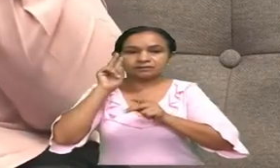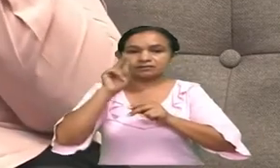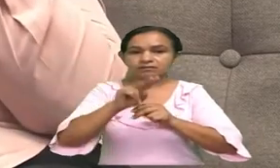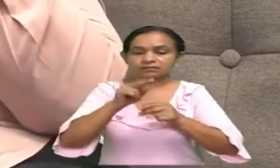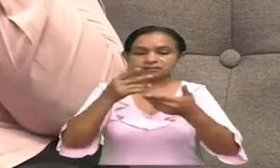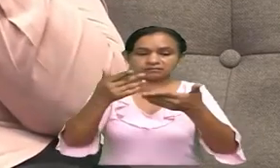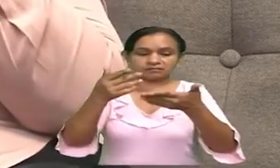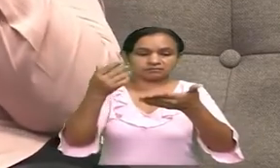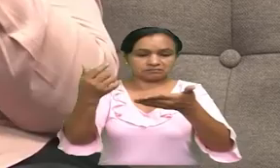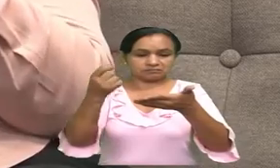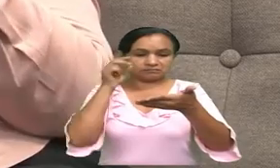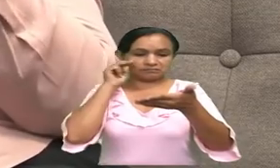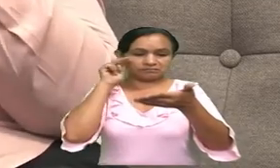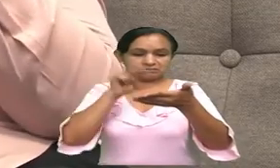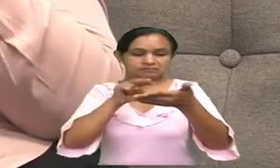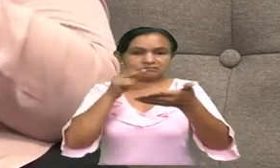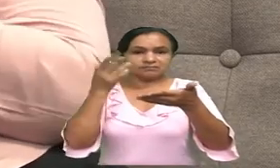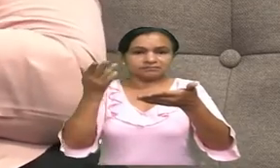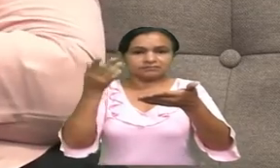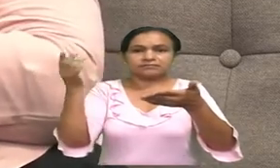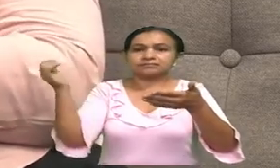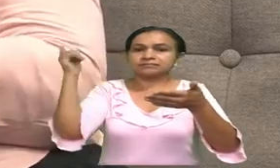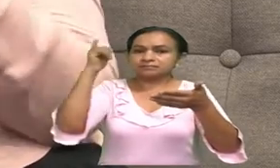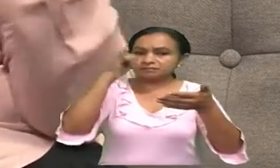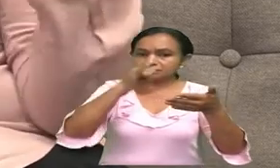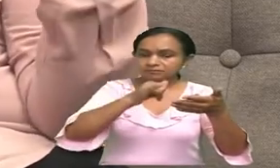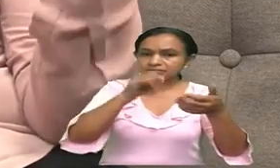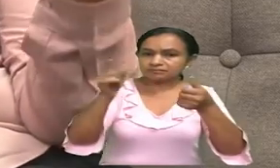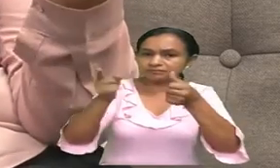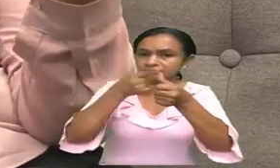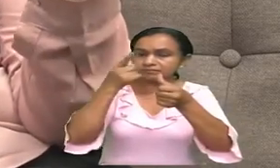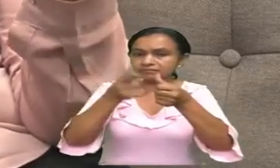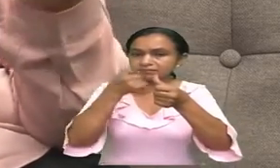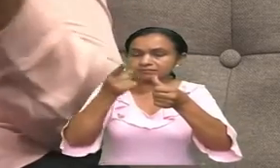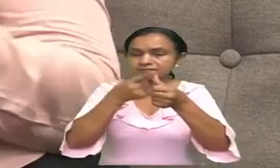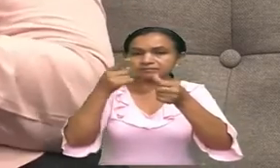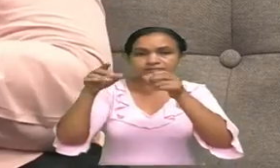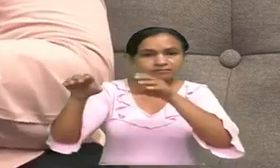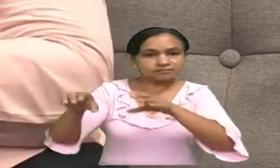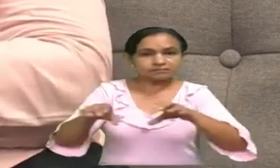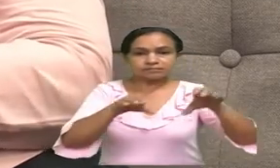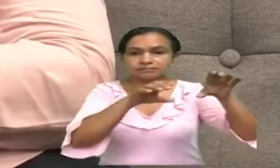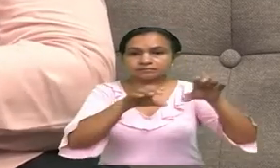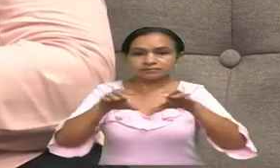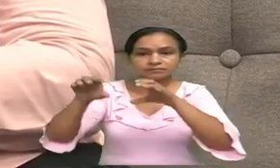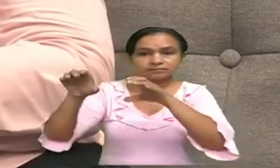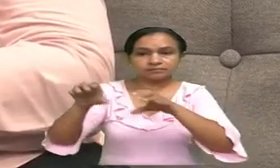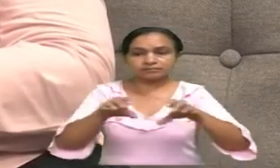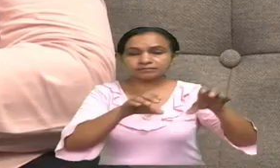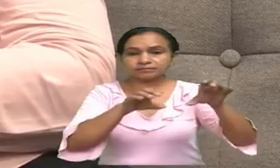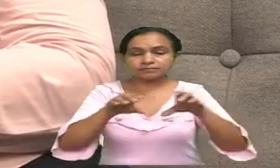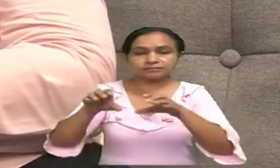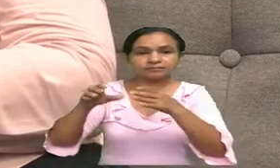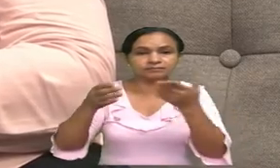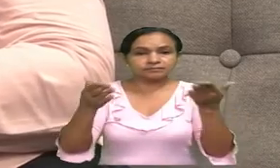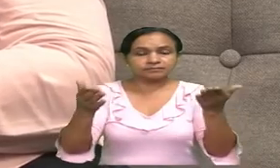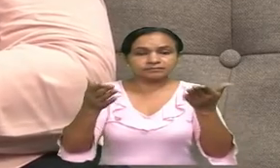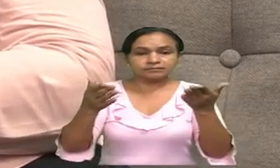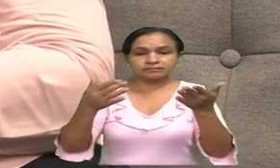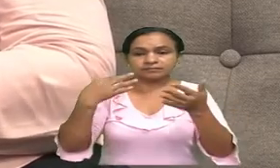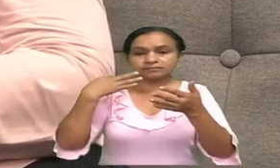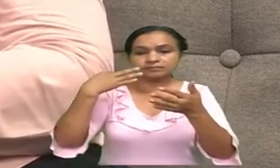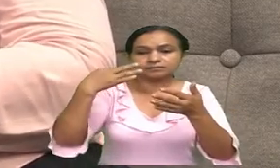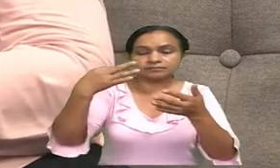través de las redes. Entonces, cuando nosotros hicimos un evento que fue del